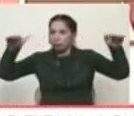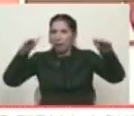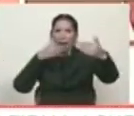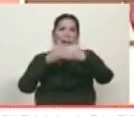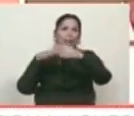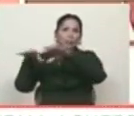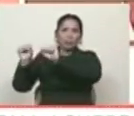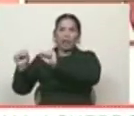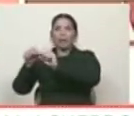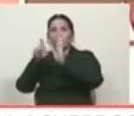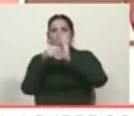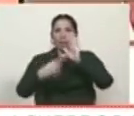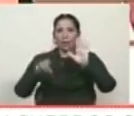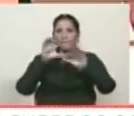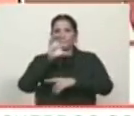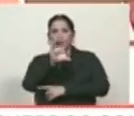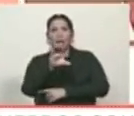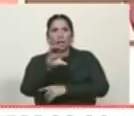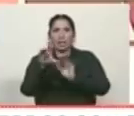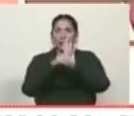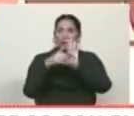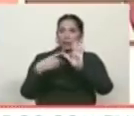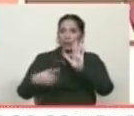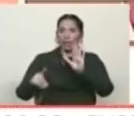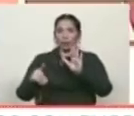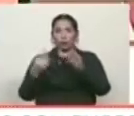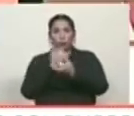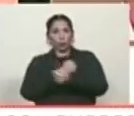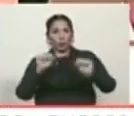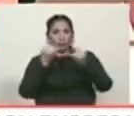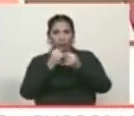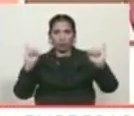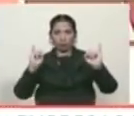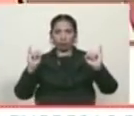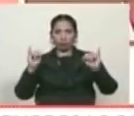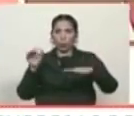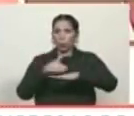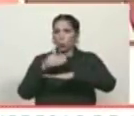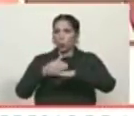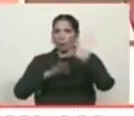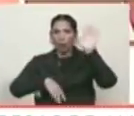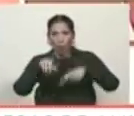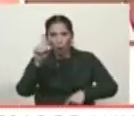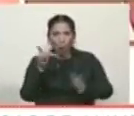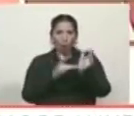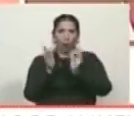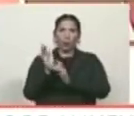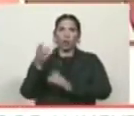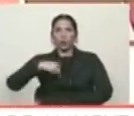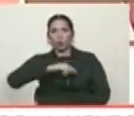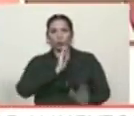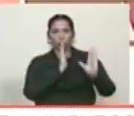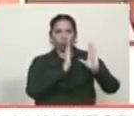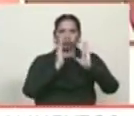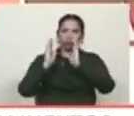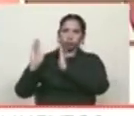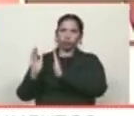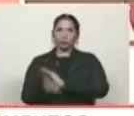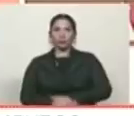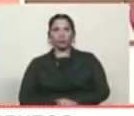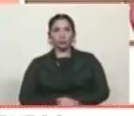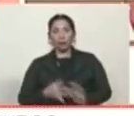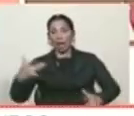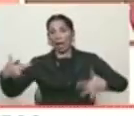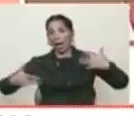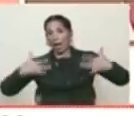por el derecho a la soberanía, por el derecho a la independencia. Jueves 11 de abril vamos a estar organizando una